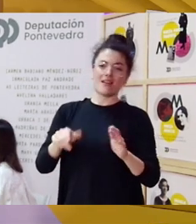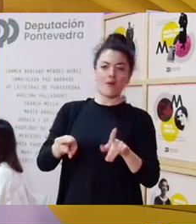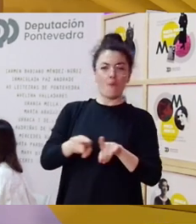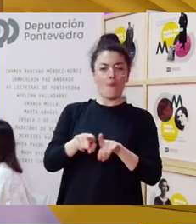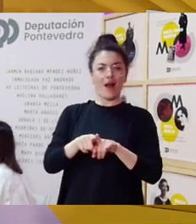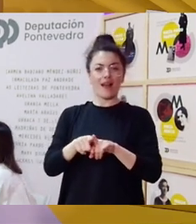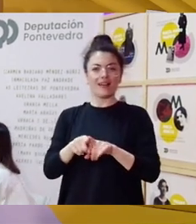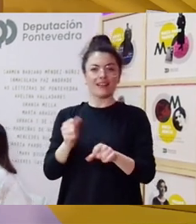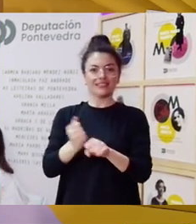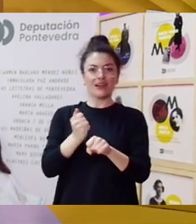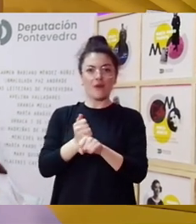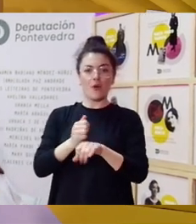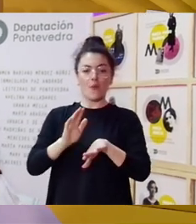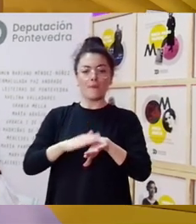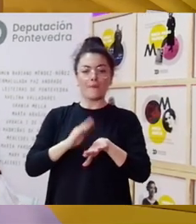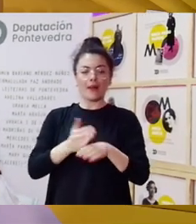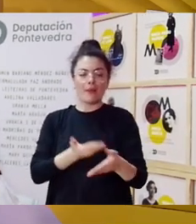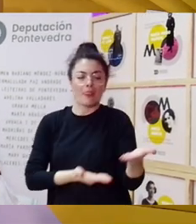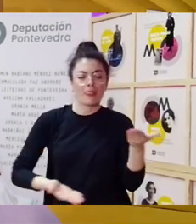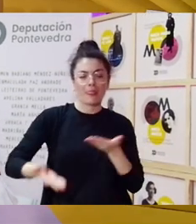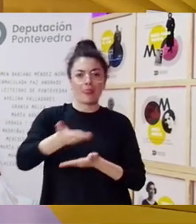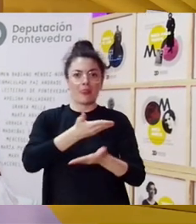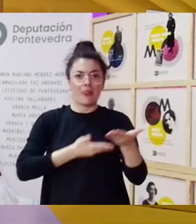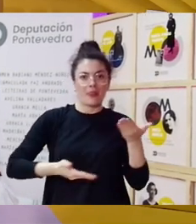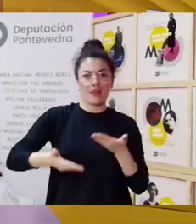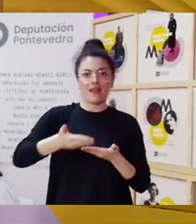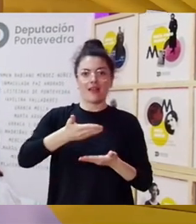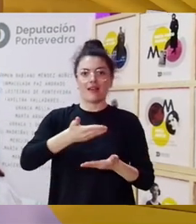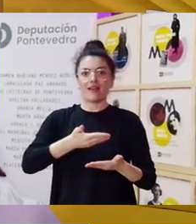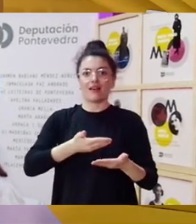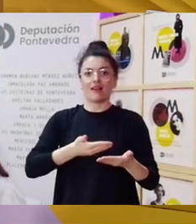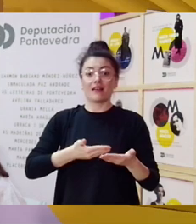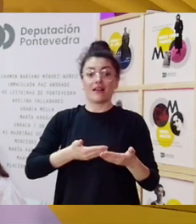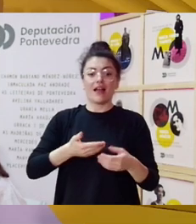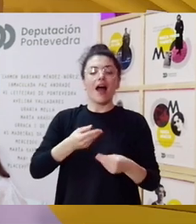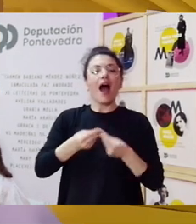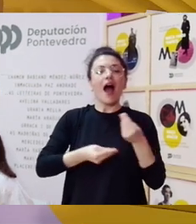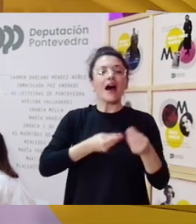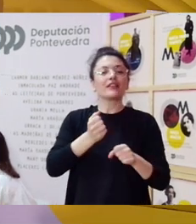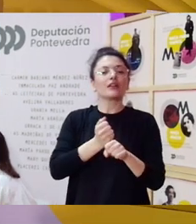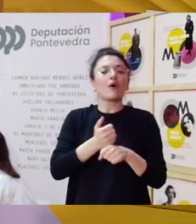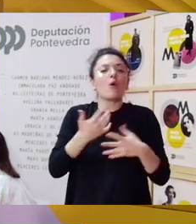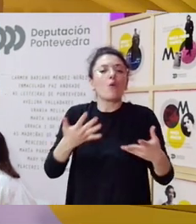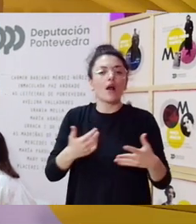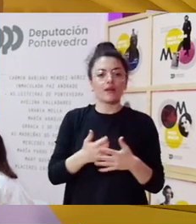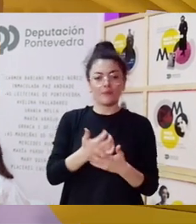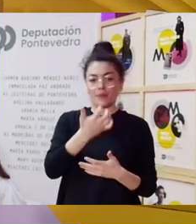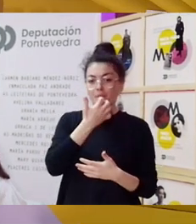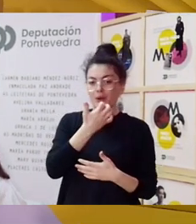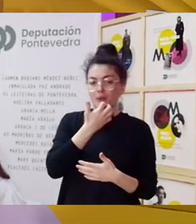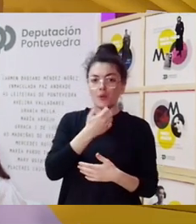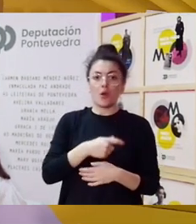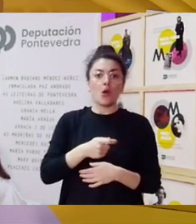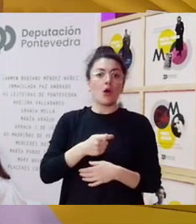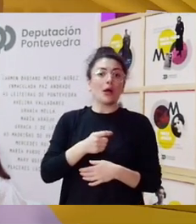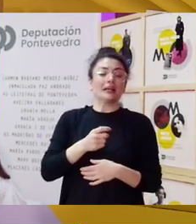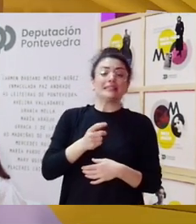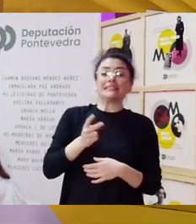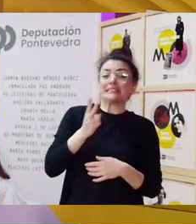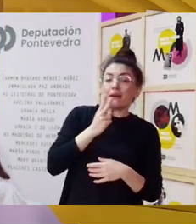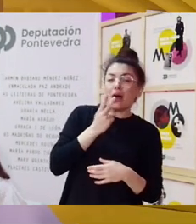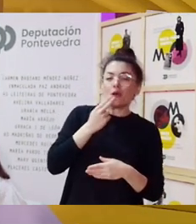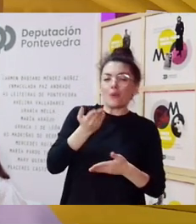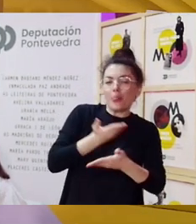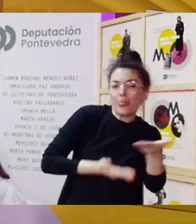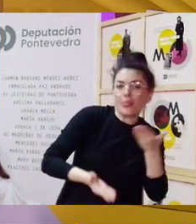como enlace da resistencia. Primeiro empezou facendo cousiñas pequenas, pois levando tabaco, agachando